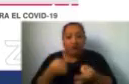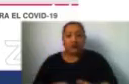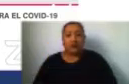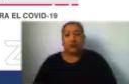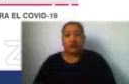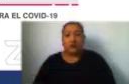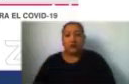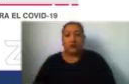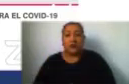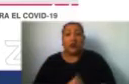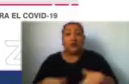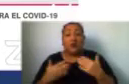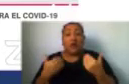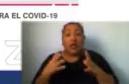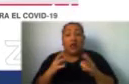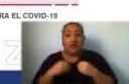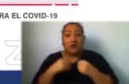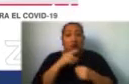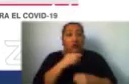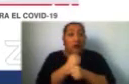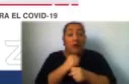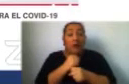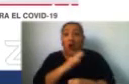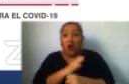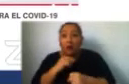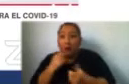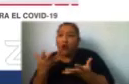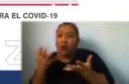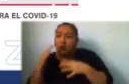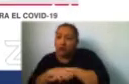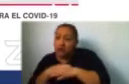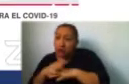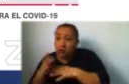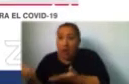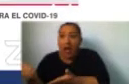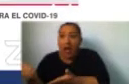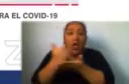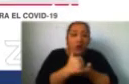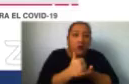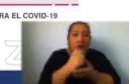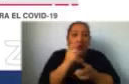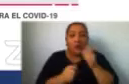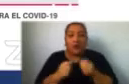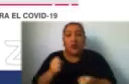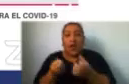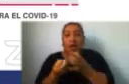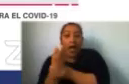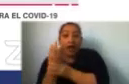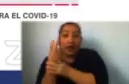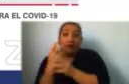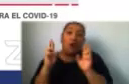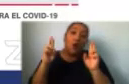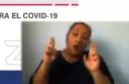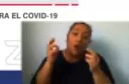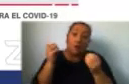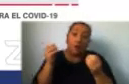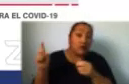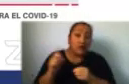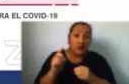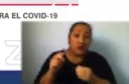que permitan tomar decisiones de gobierno para atender a los pacientes de Arequipa. Confiamos que sea así porque sin